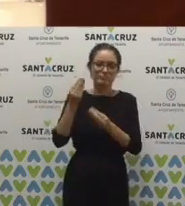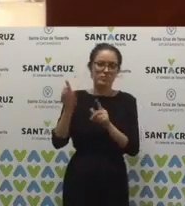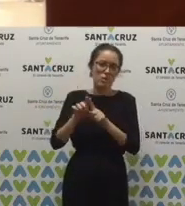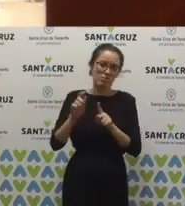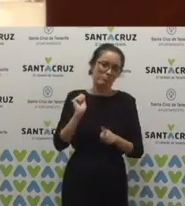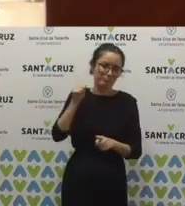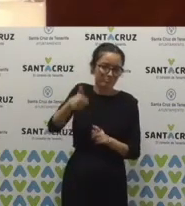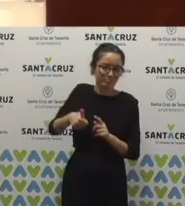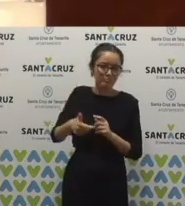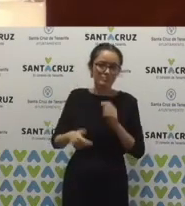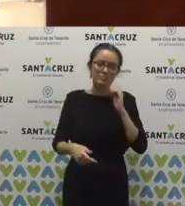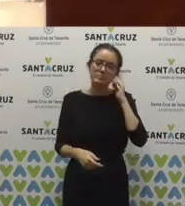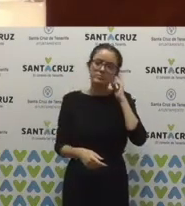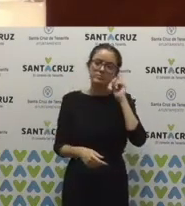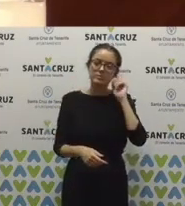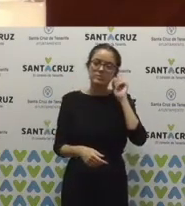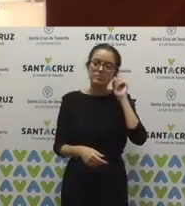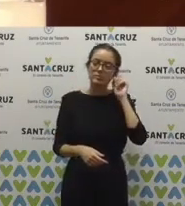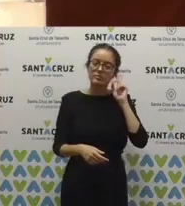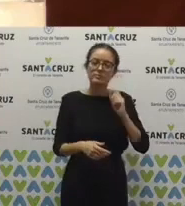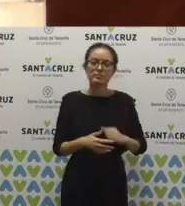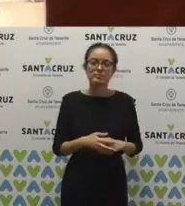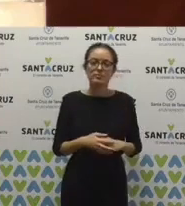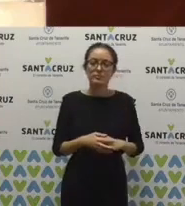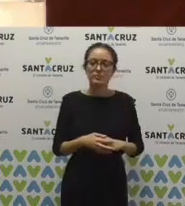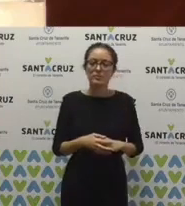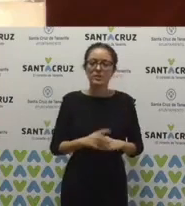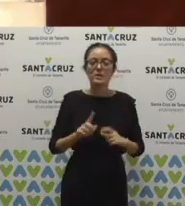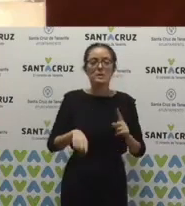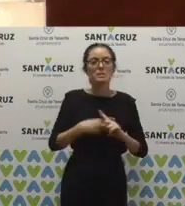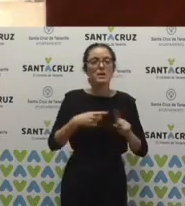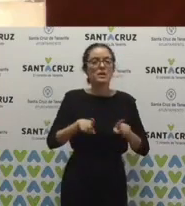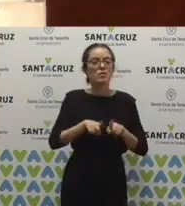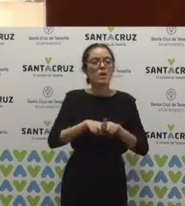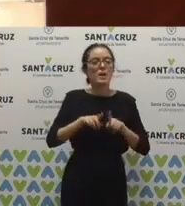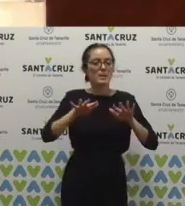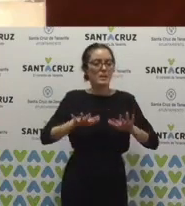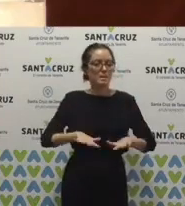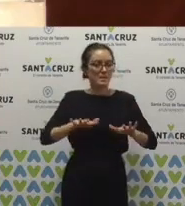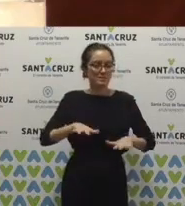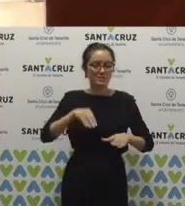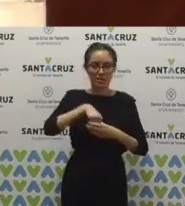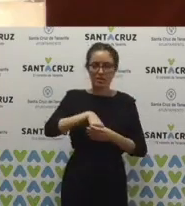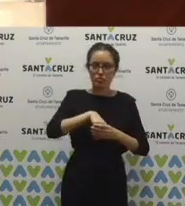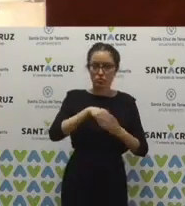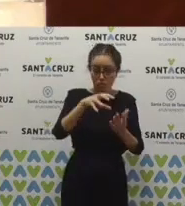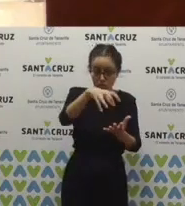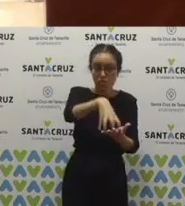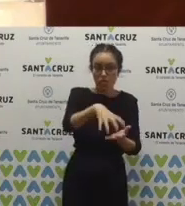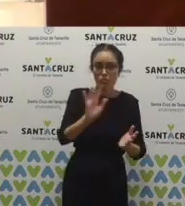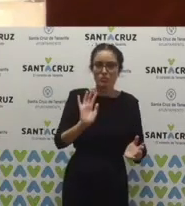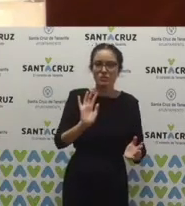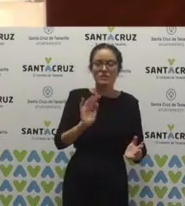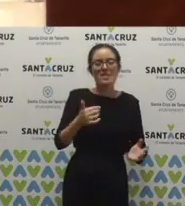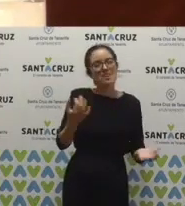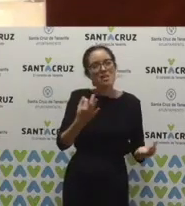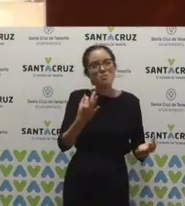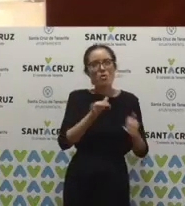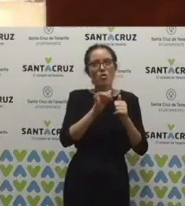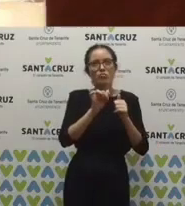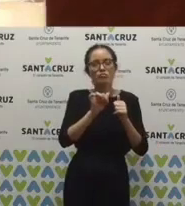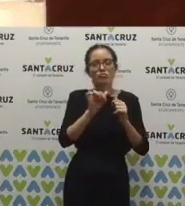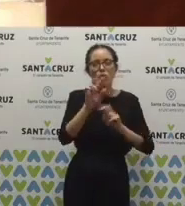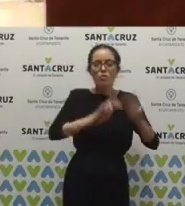muy amplios que tienen una presencia muy minoritaria muchas veces en este tipo de órganos es importante buscar las fórmulas para que estén